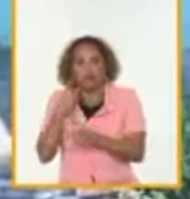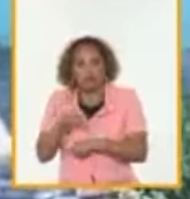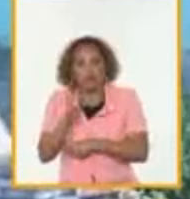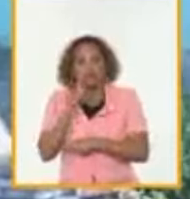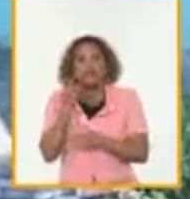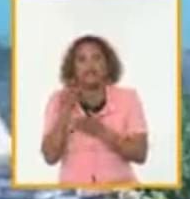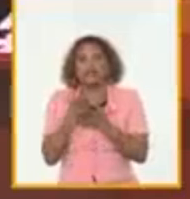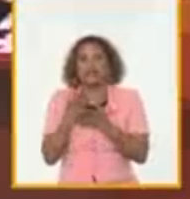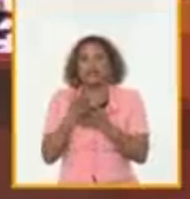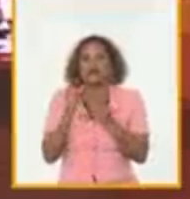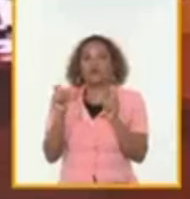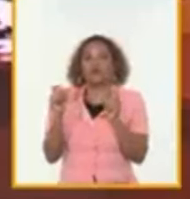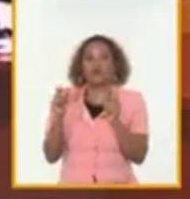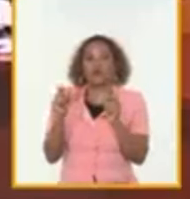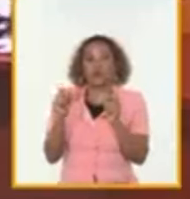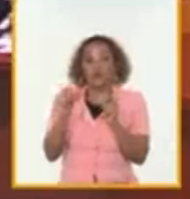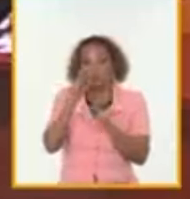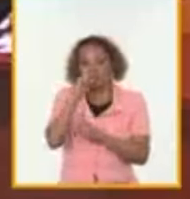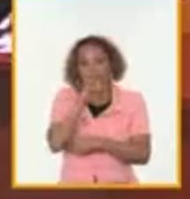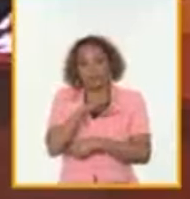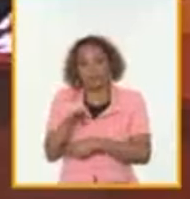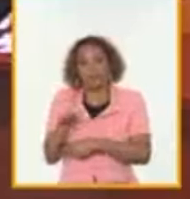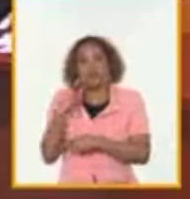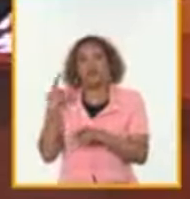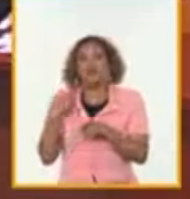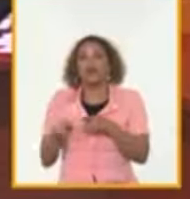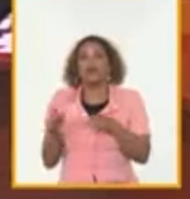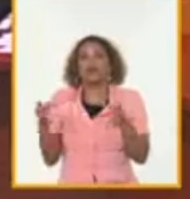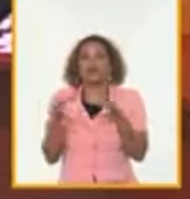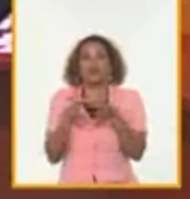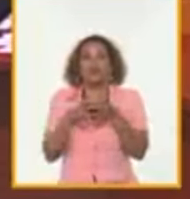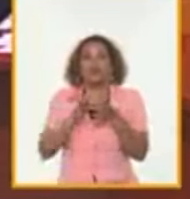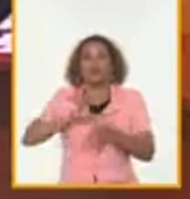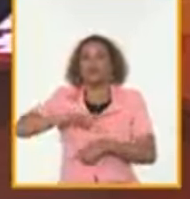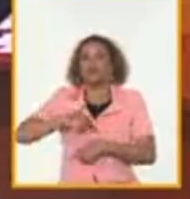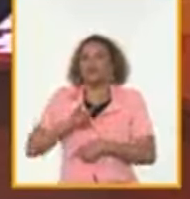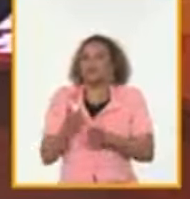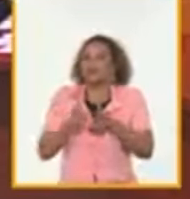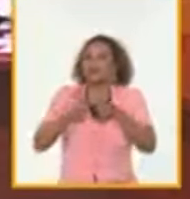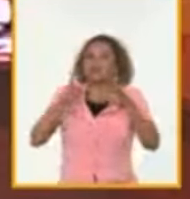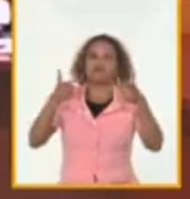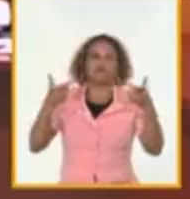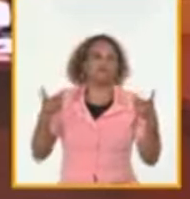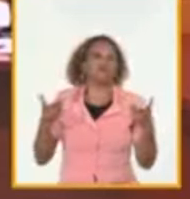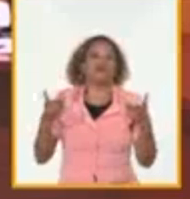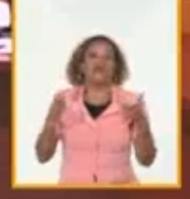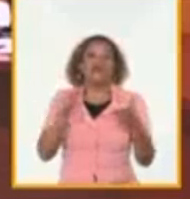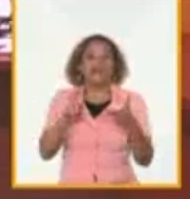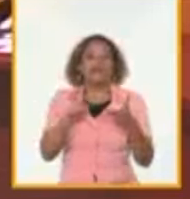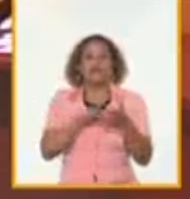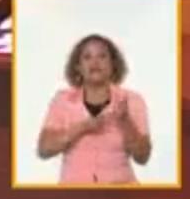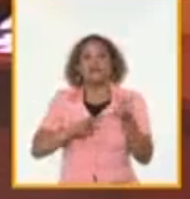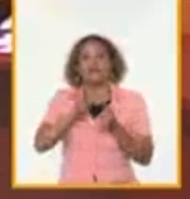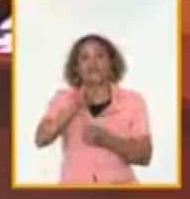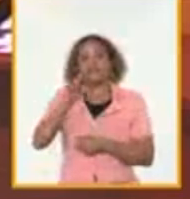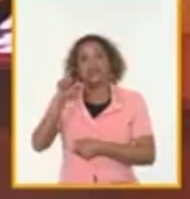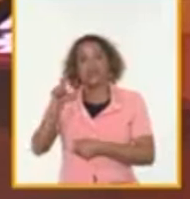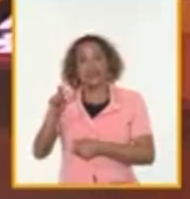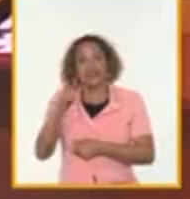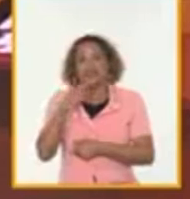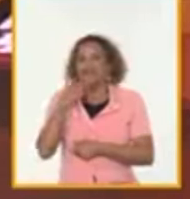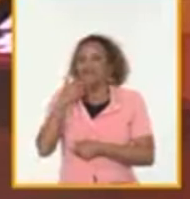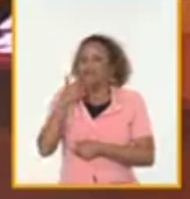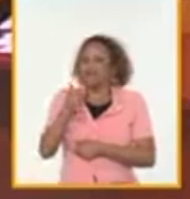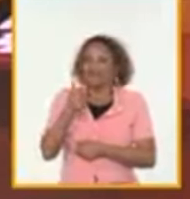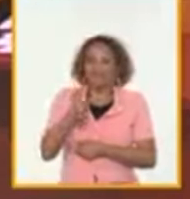también y de un movimiento cultural extraordinario si hay una provincia que se puede dar en el pecho con